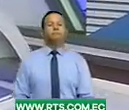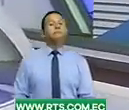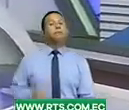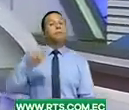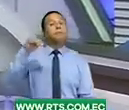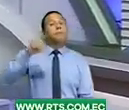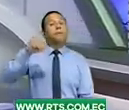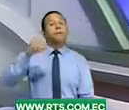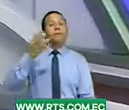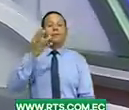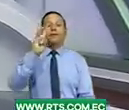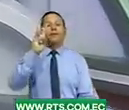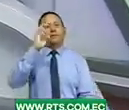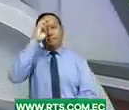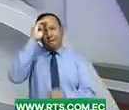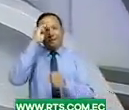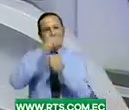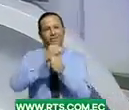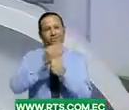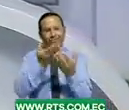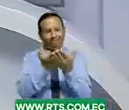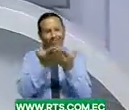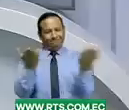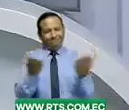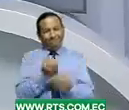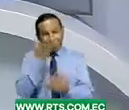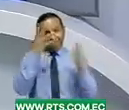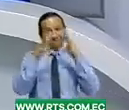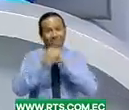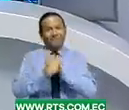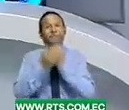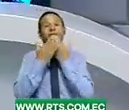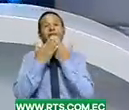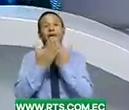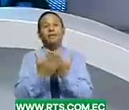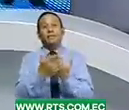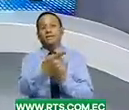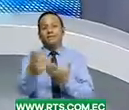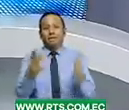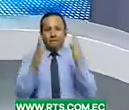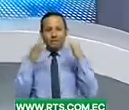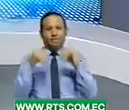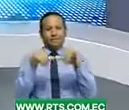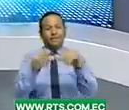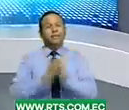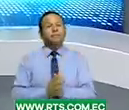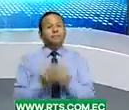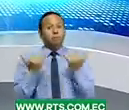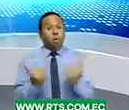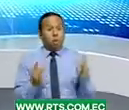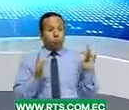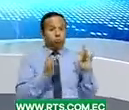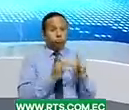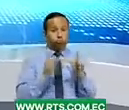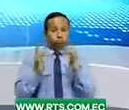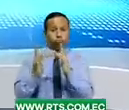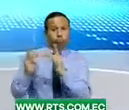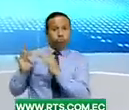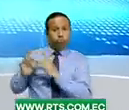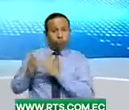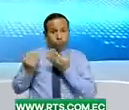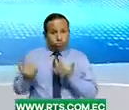Martes 16 de mayo, queridos televidentes, buenas noches y gracias por su fiel sintonía. Nos enlazamos de inmediato con nuestro